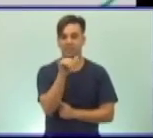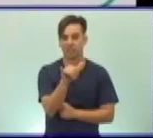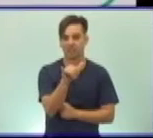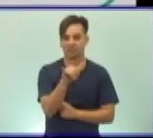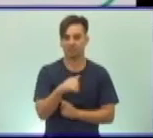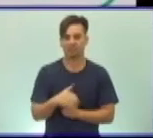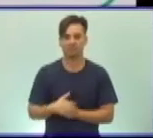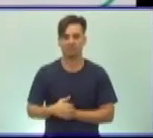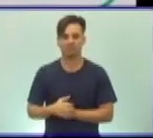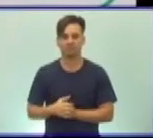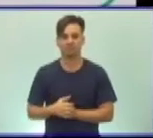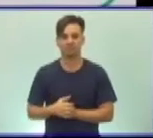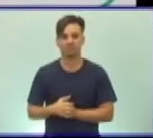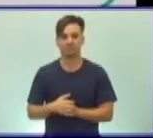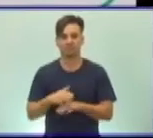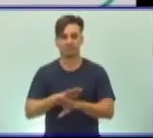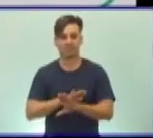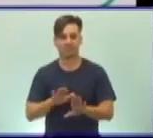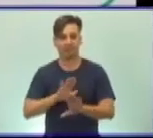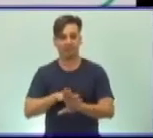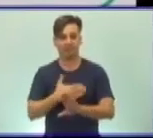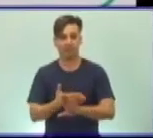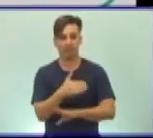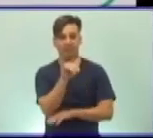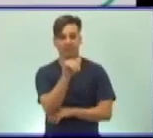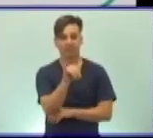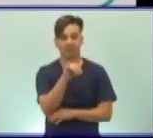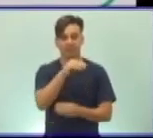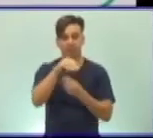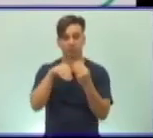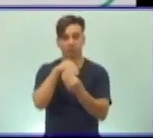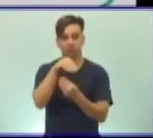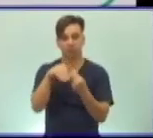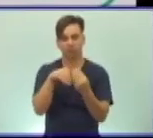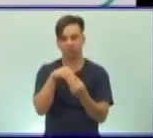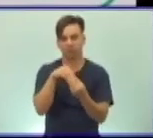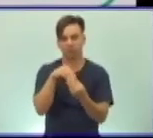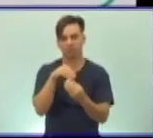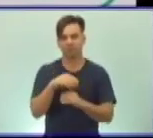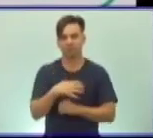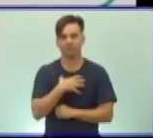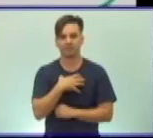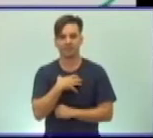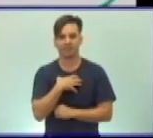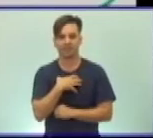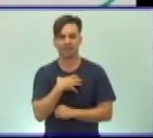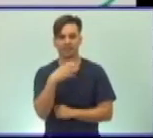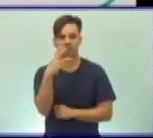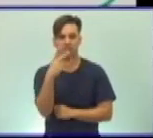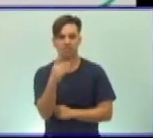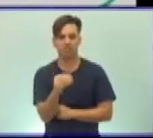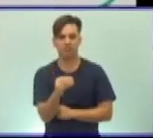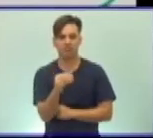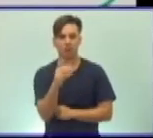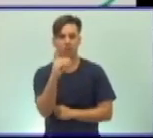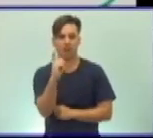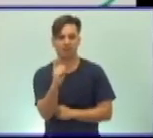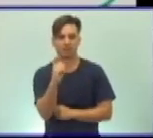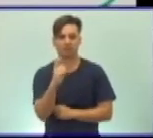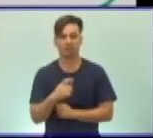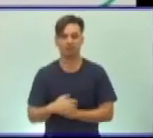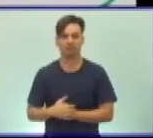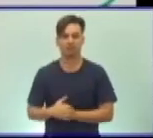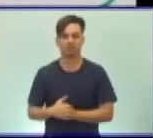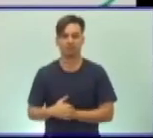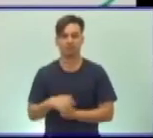Luego, cuando ya tiene el valor de Y, lo sustituye en la primera ecuación y obtiene el valor de X. Recuerda